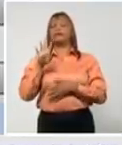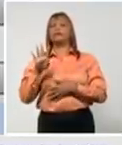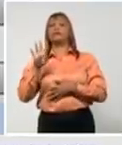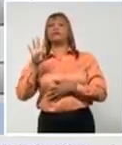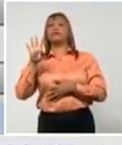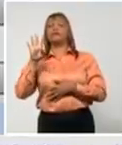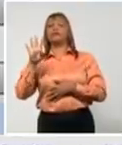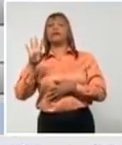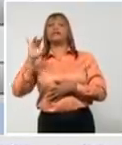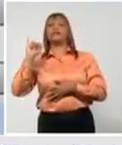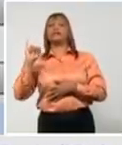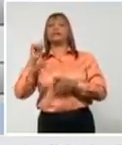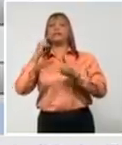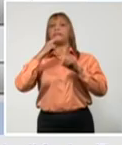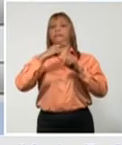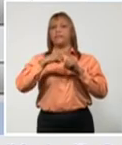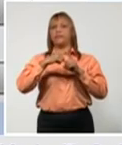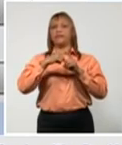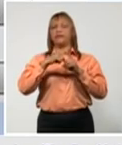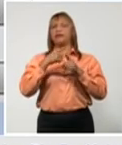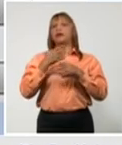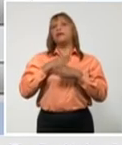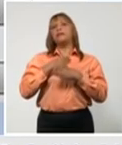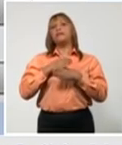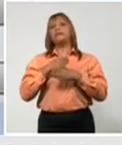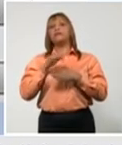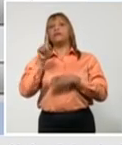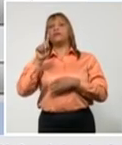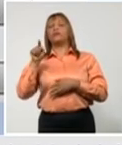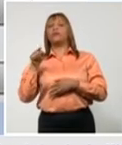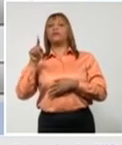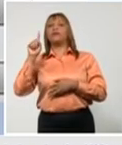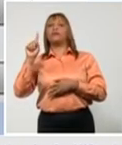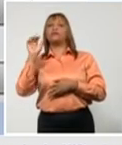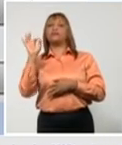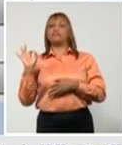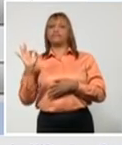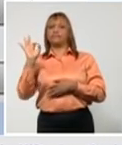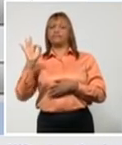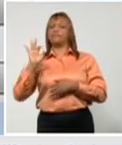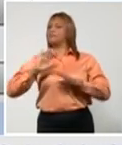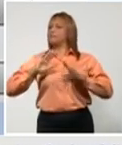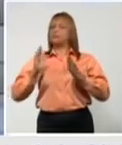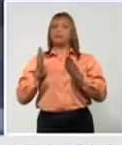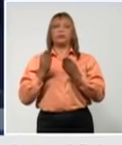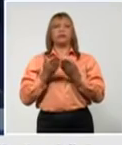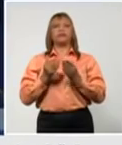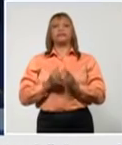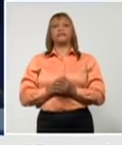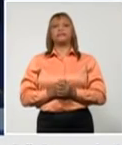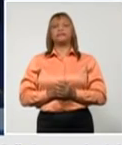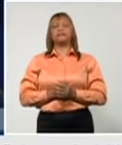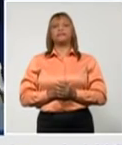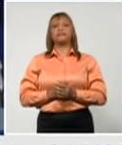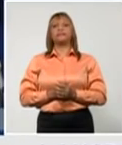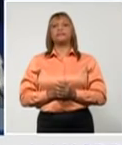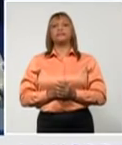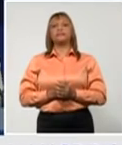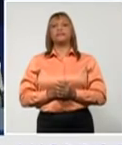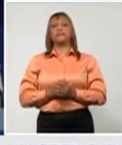2.446 positivas, que representa el 1,1% de todas las analizadas.